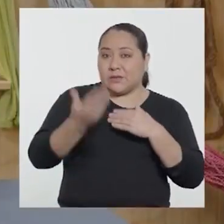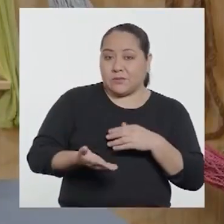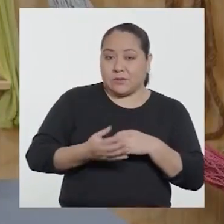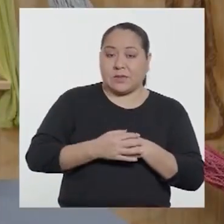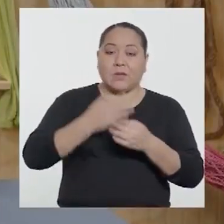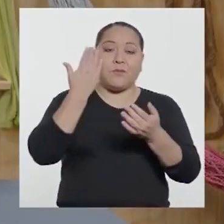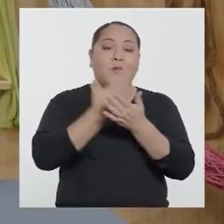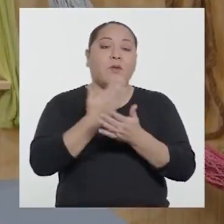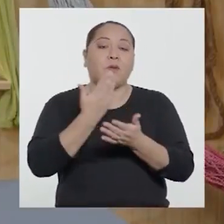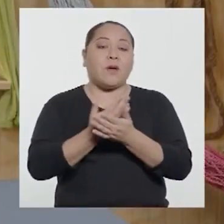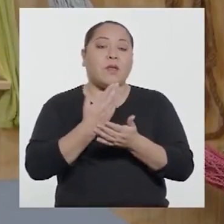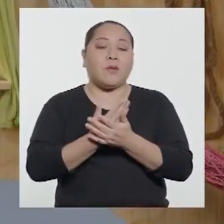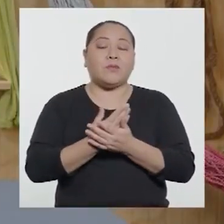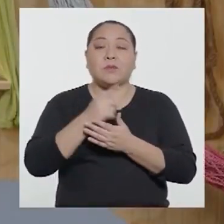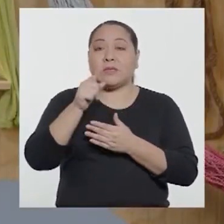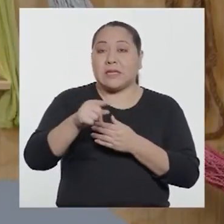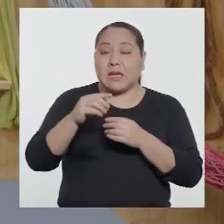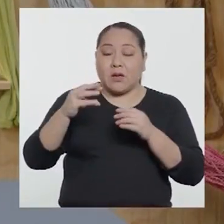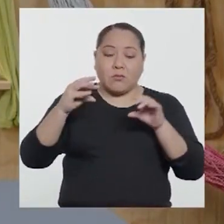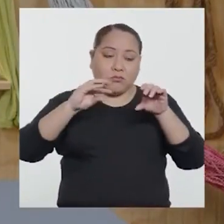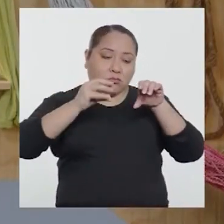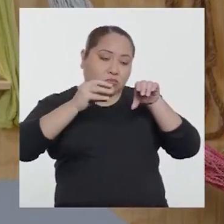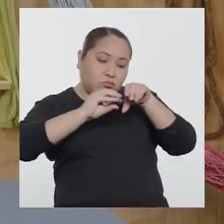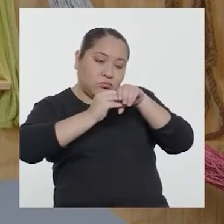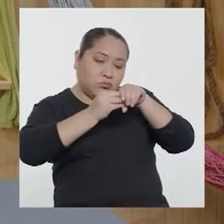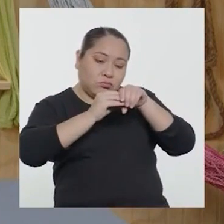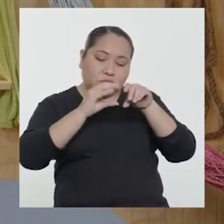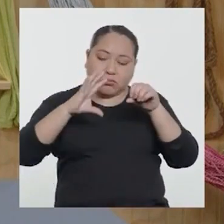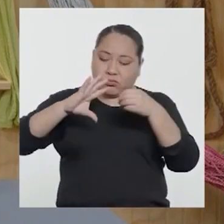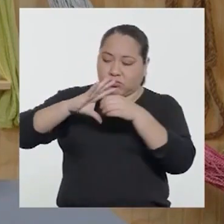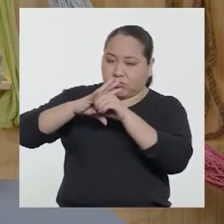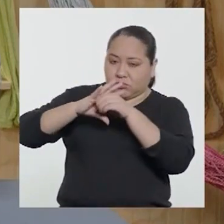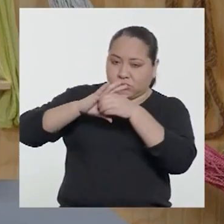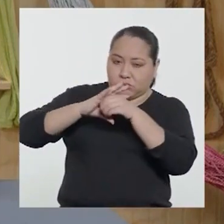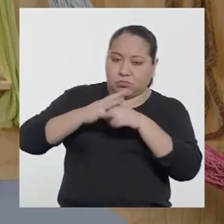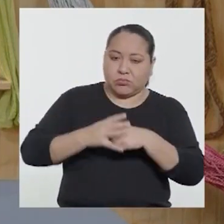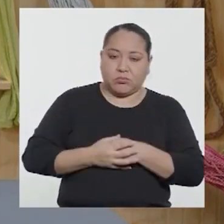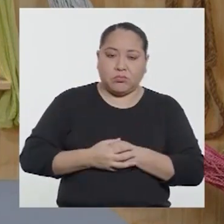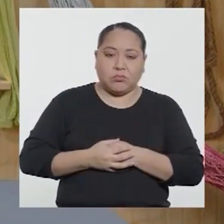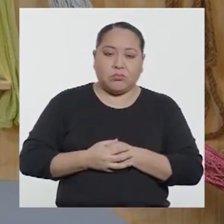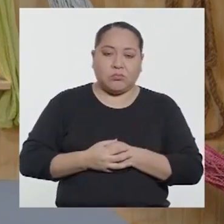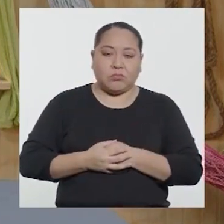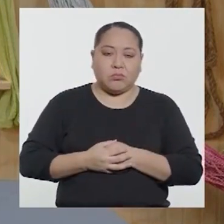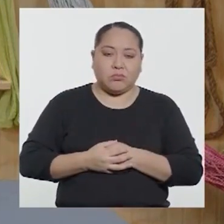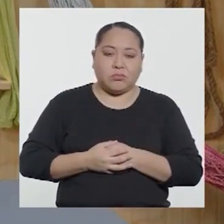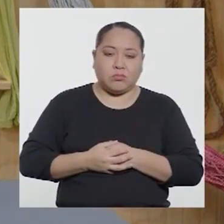Después, probaremos a ver si encaja cada lado del tubo con los vasos.